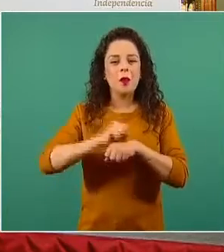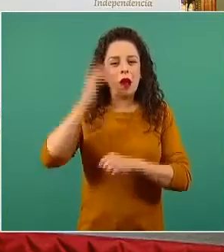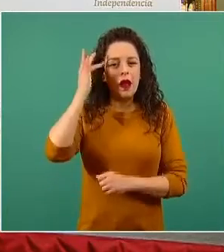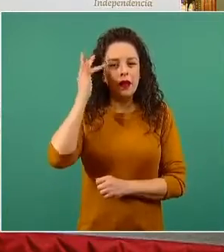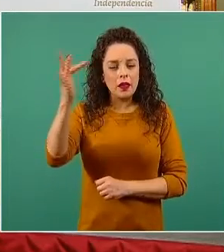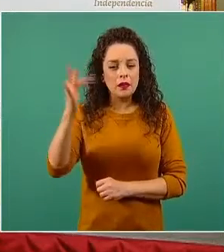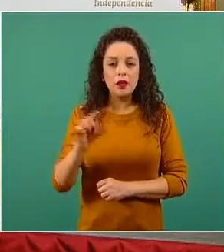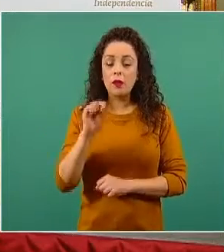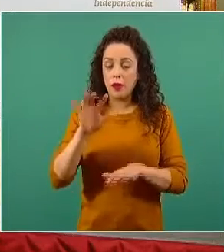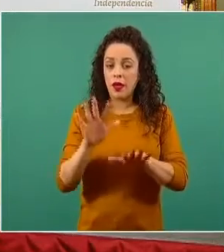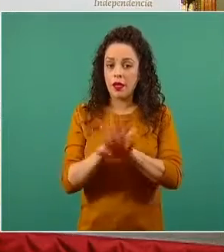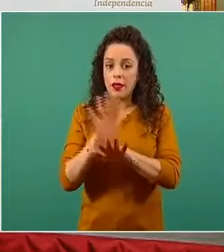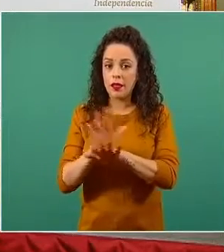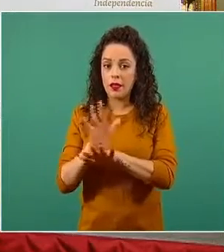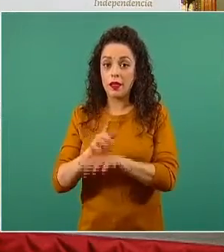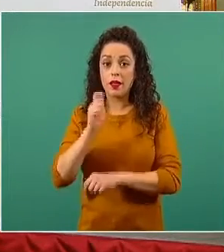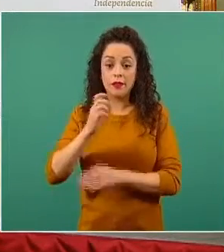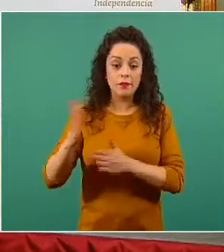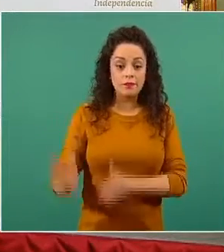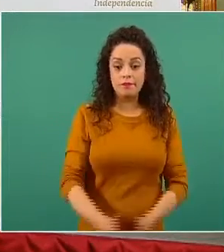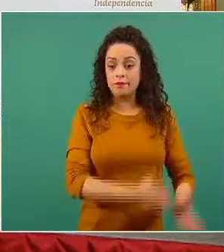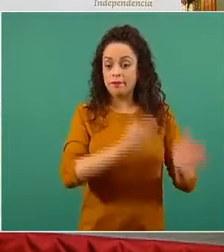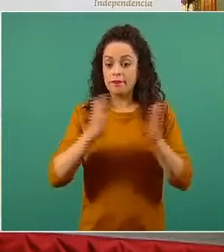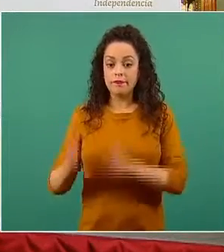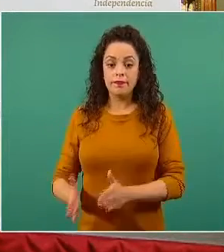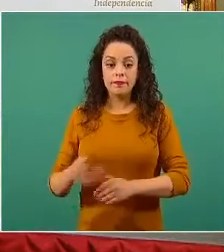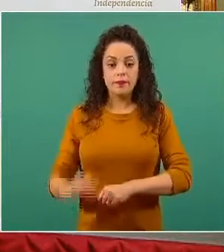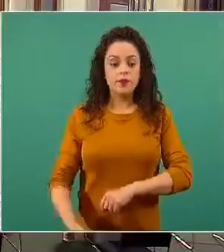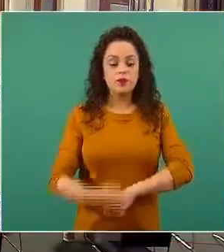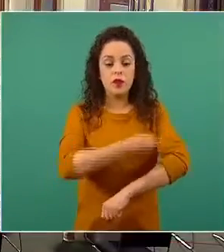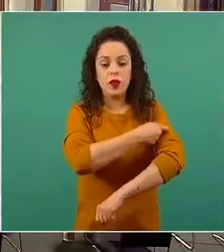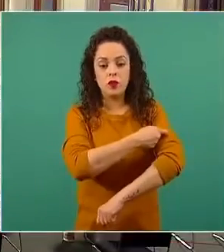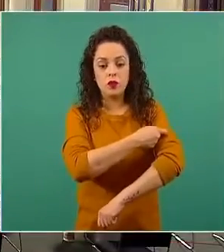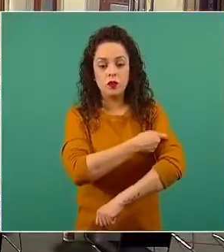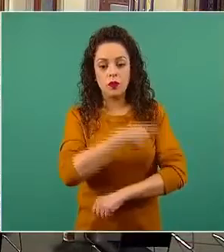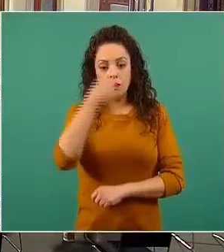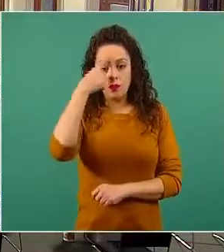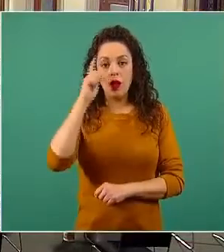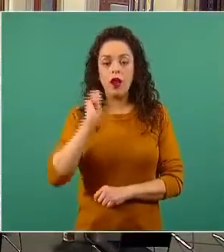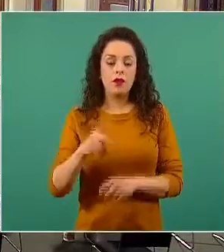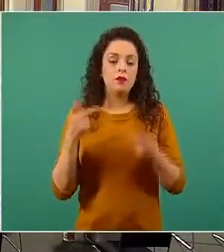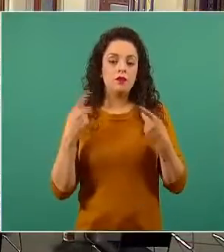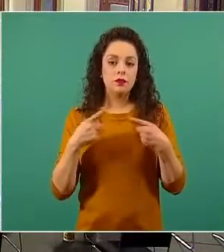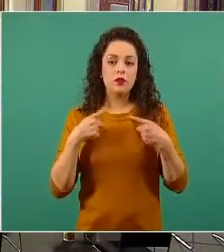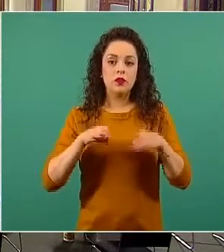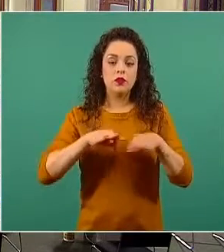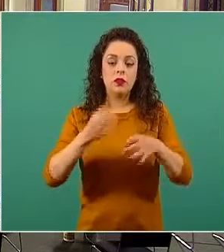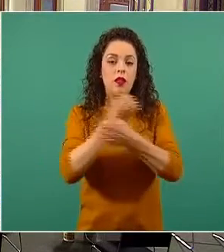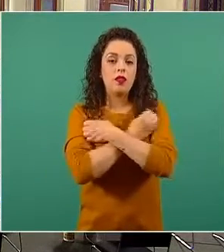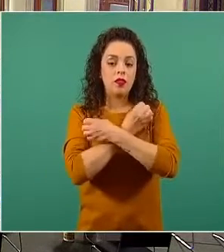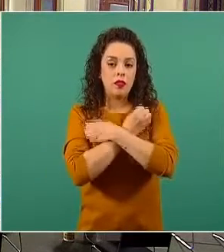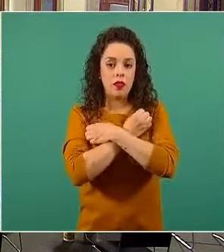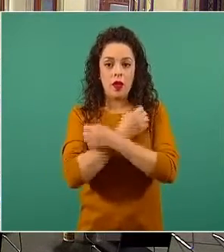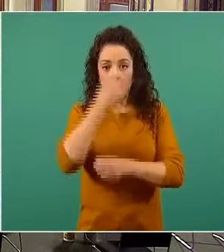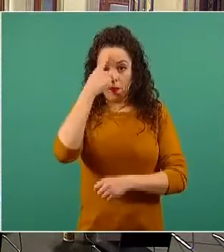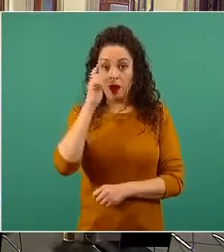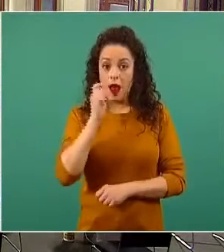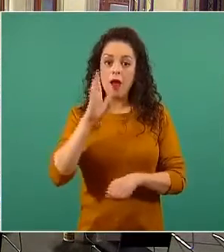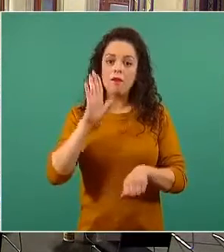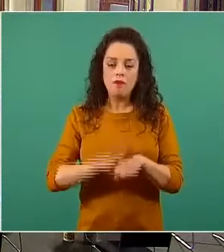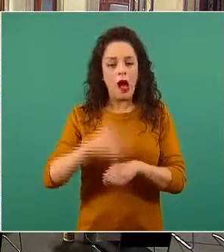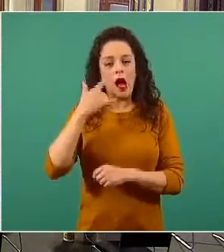cambio operativo de posponer la vacunación en personal educativo para concentrar esfuerzos en la